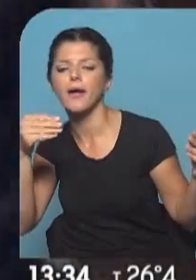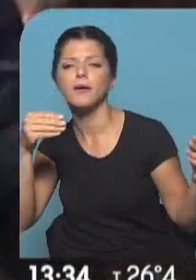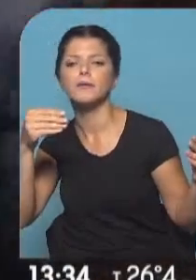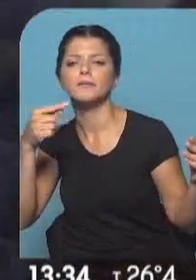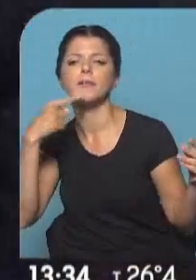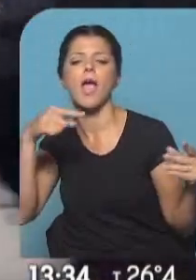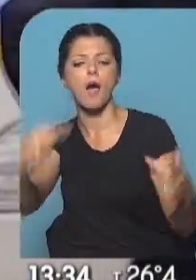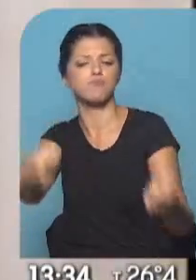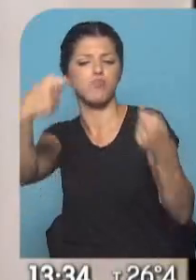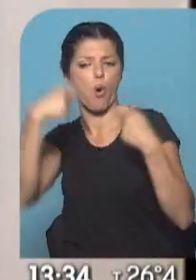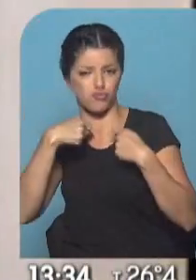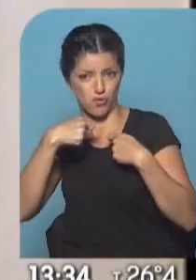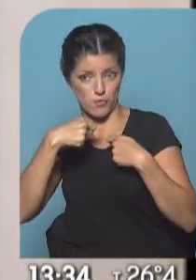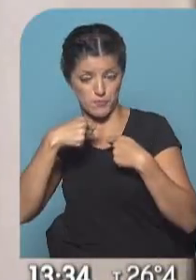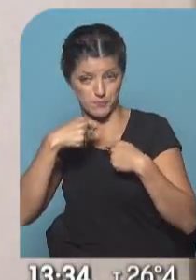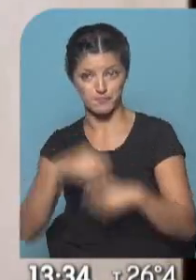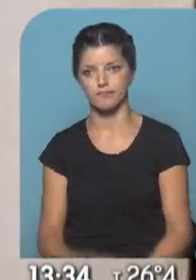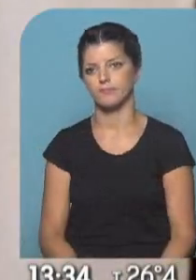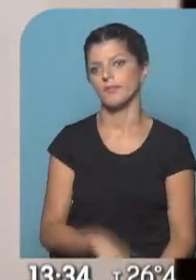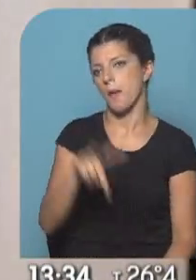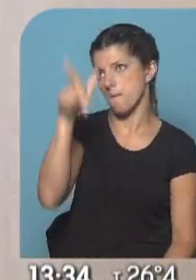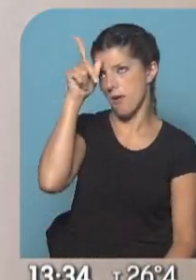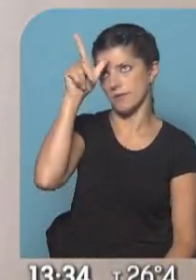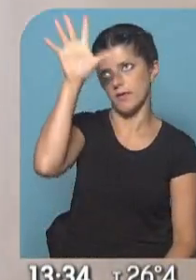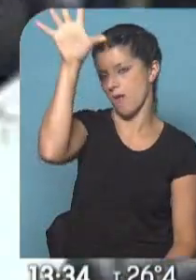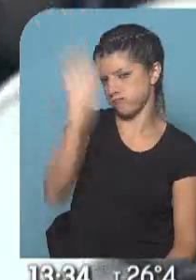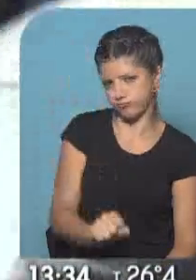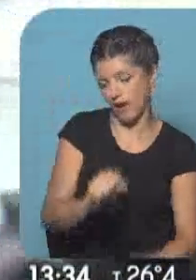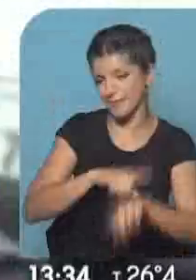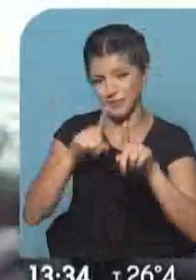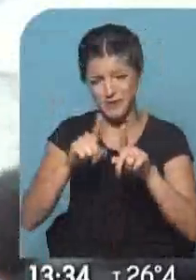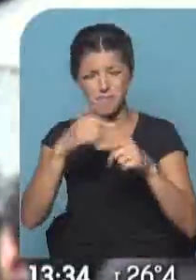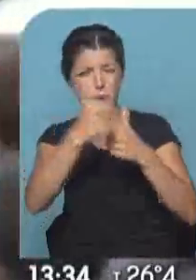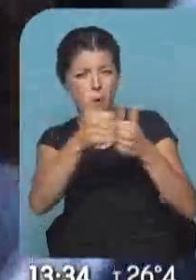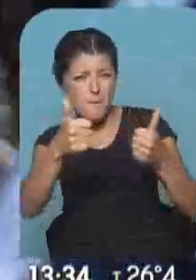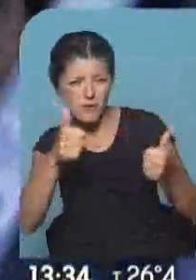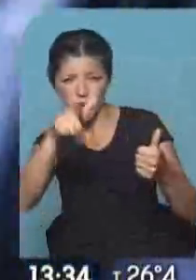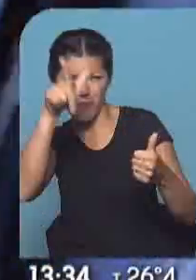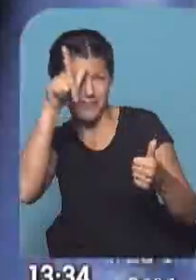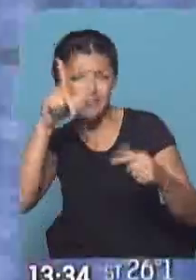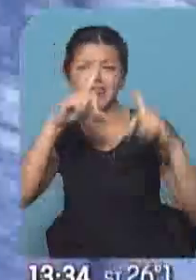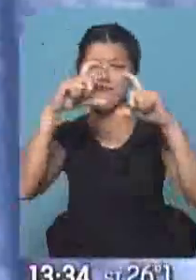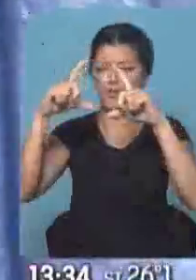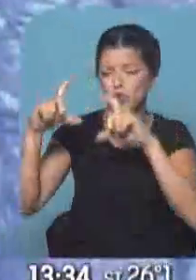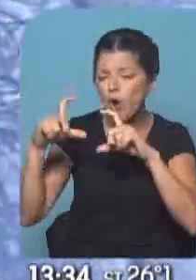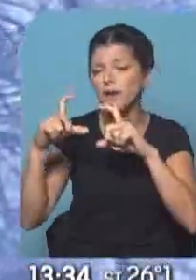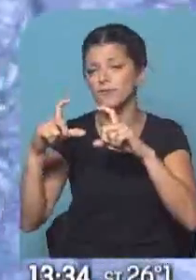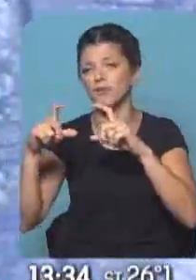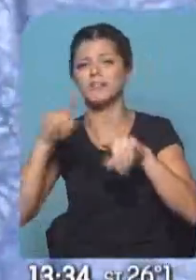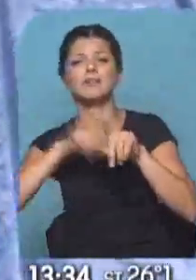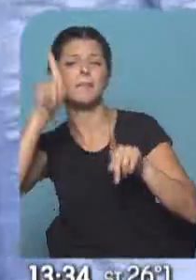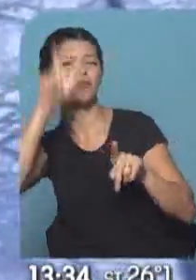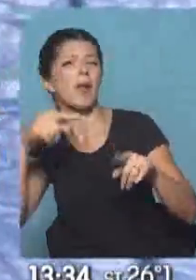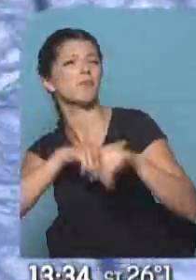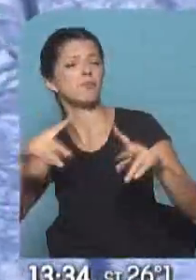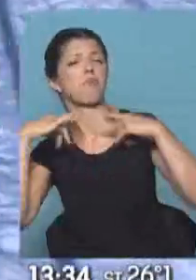su favor. De allí, fue bajado por la fuerza en medio de un tumulto de policías, fotógrafos y partidarios, mientras gritaba sus críticas